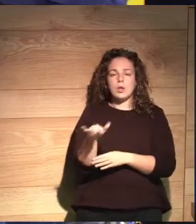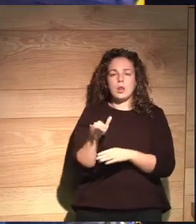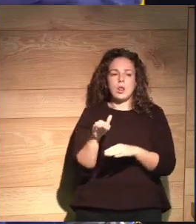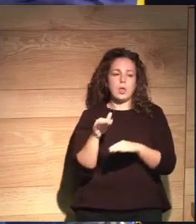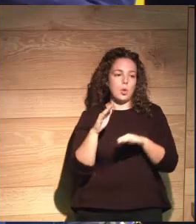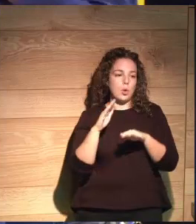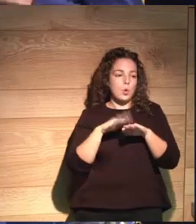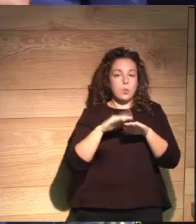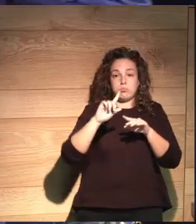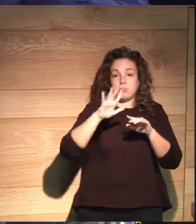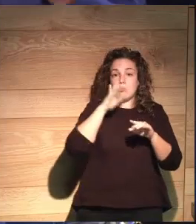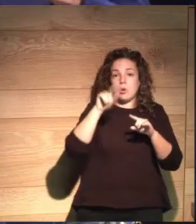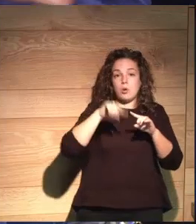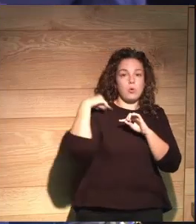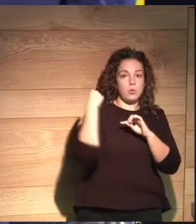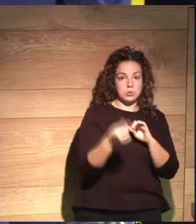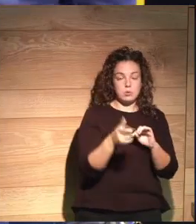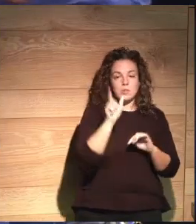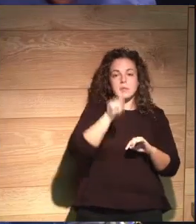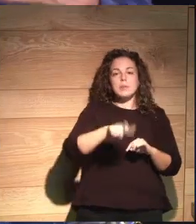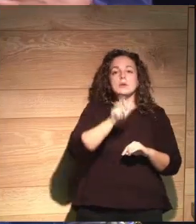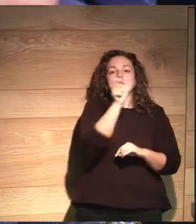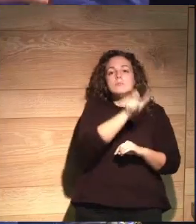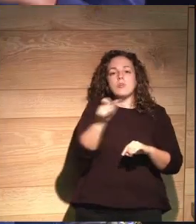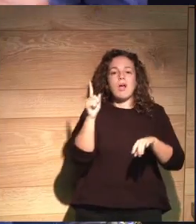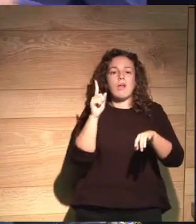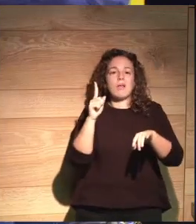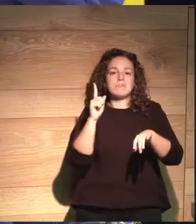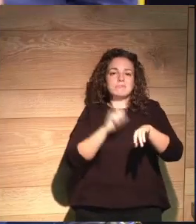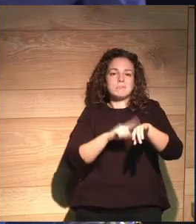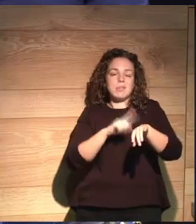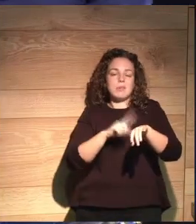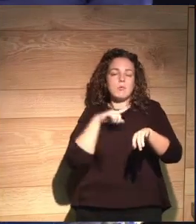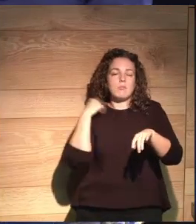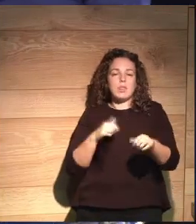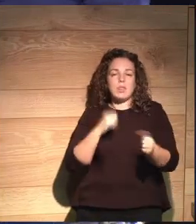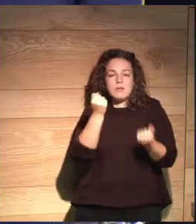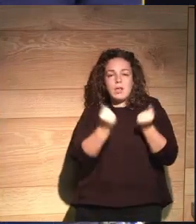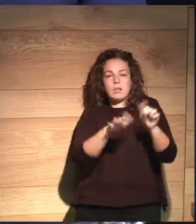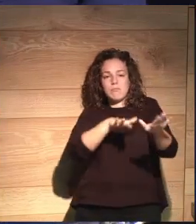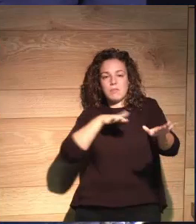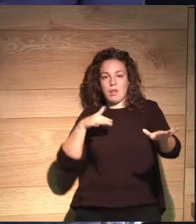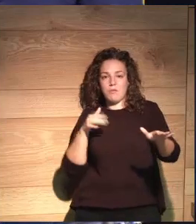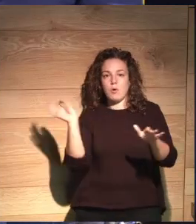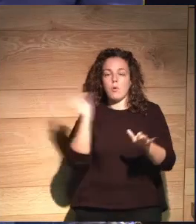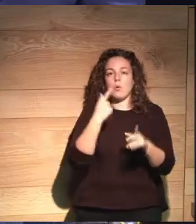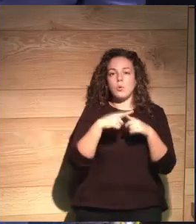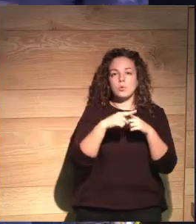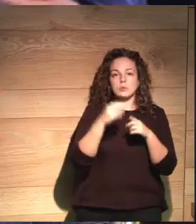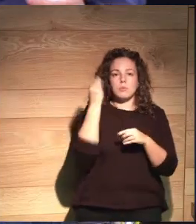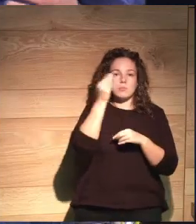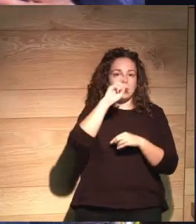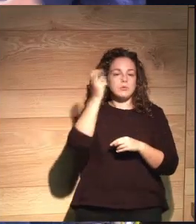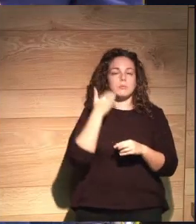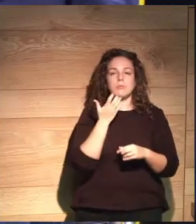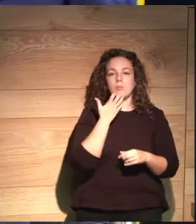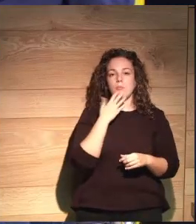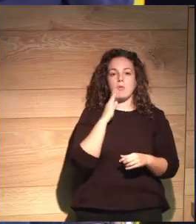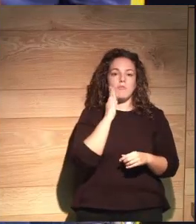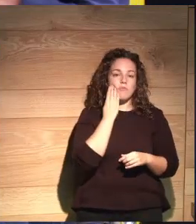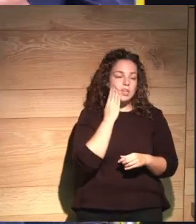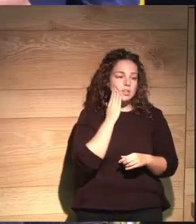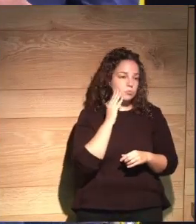la consecuencia y la gente que pierde muchísimo tiempo en el tráfico o piensa otra cosa por ejemplo en el facebook